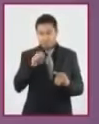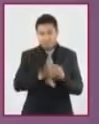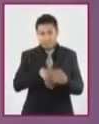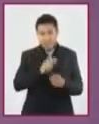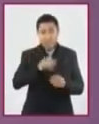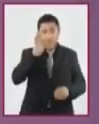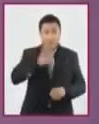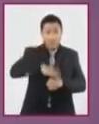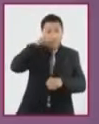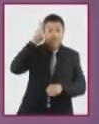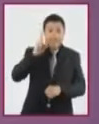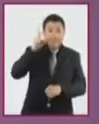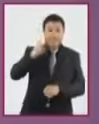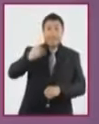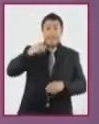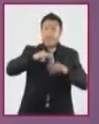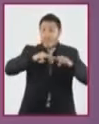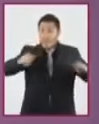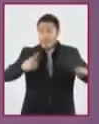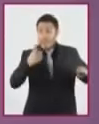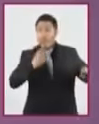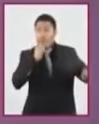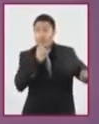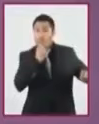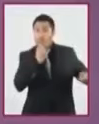por segundo.